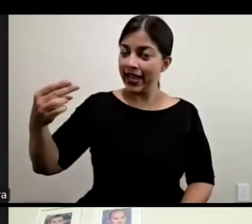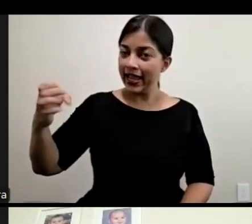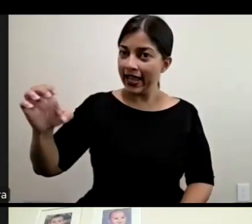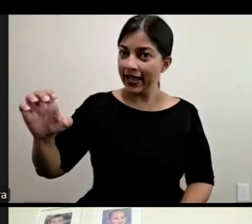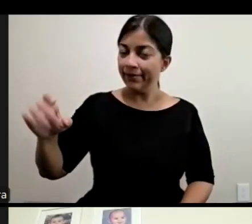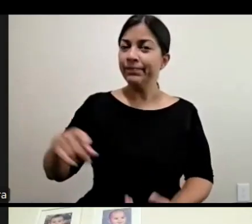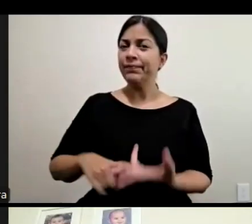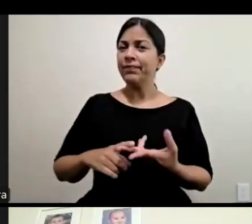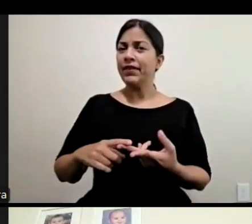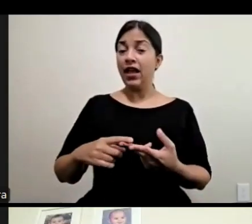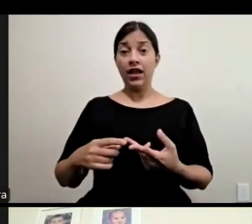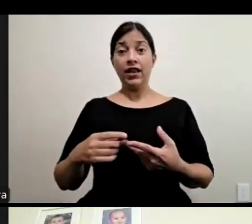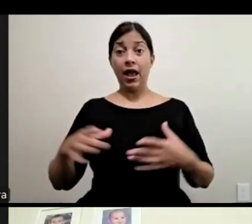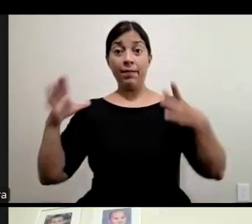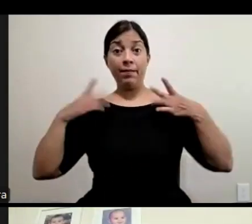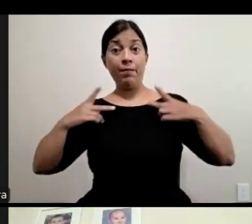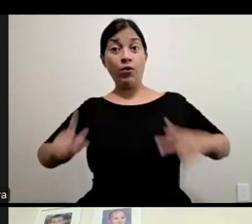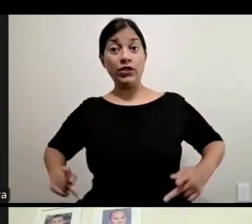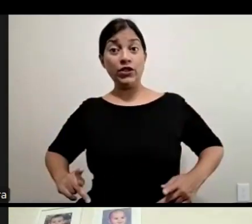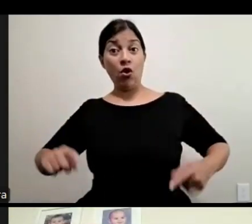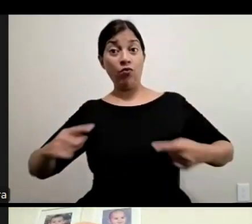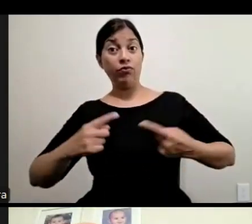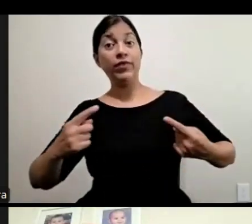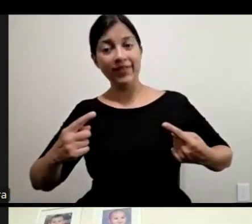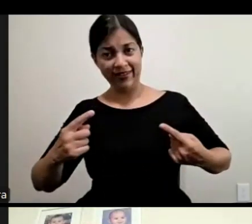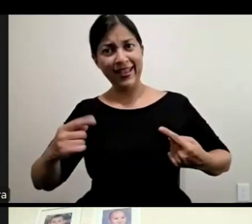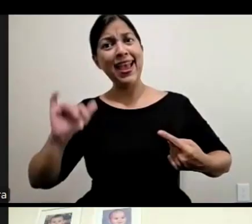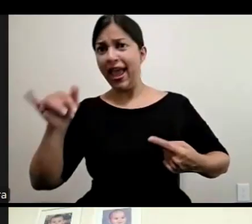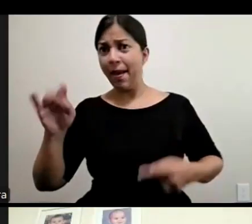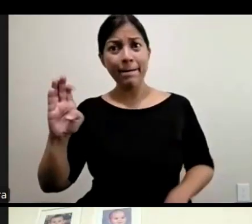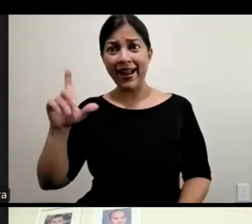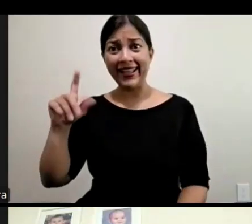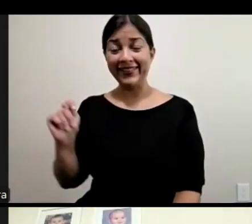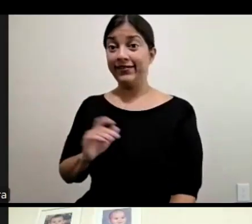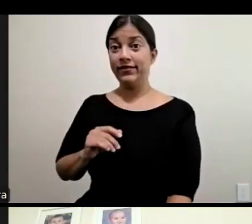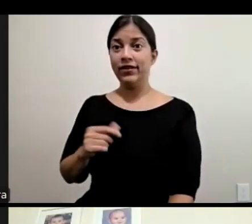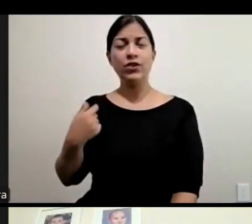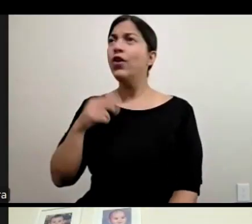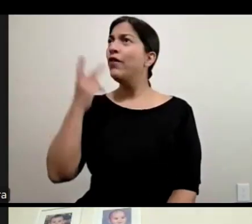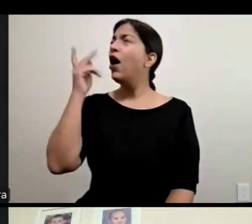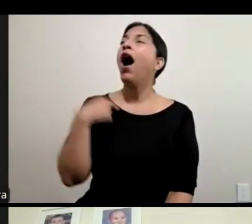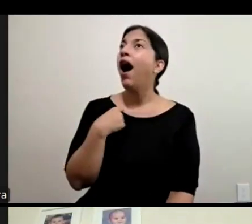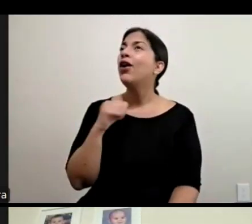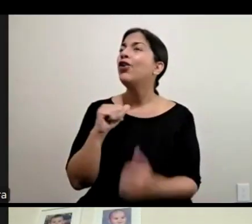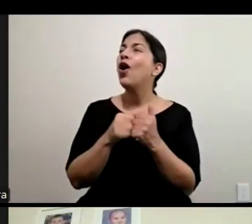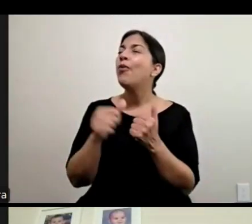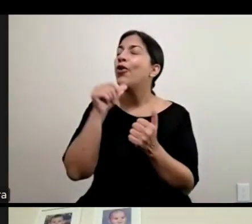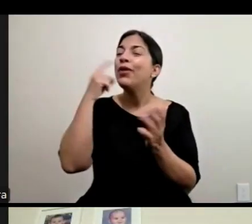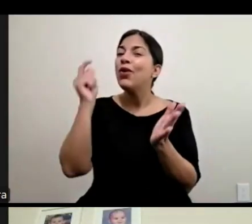de la posición, eso es ballet, literalmente. Y en medida que lo dices, todo encaja y dice, porque uno no llegó a esto antes, ¿verdad?